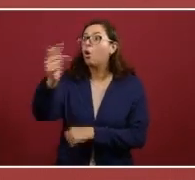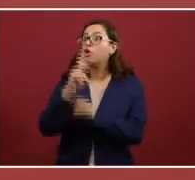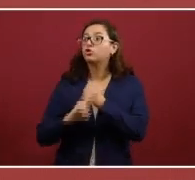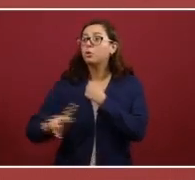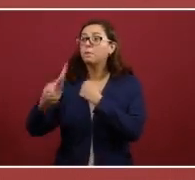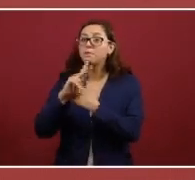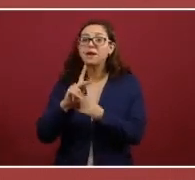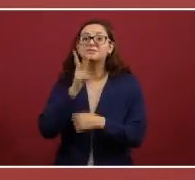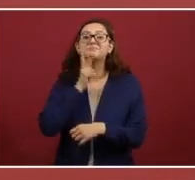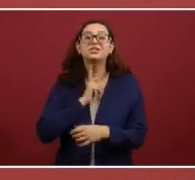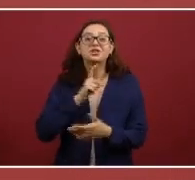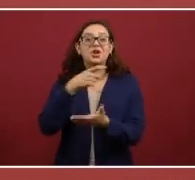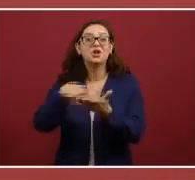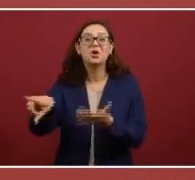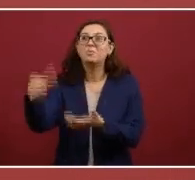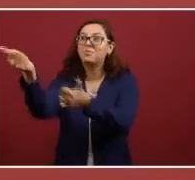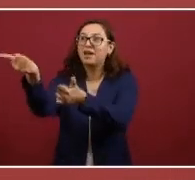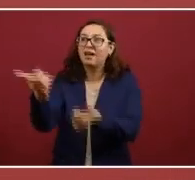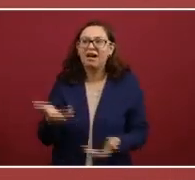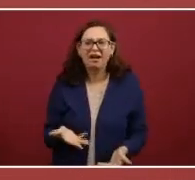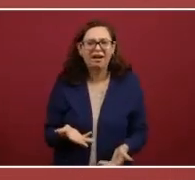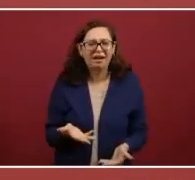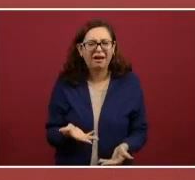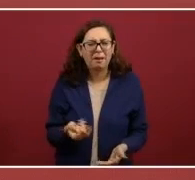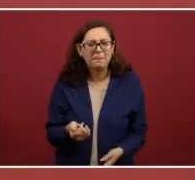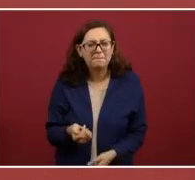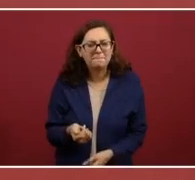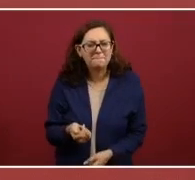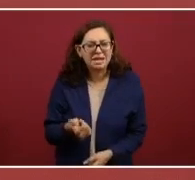materia prima, como nunca había sucedido en México.